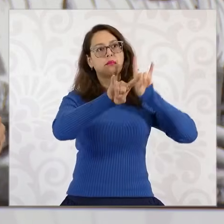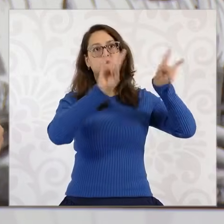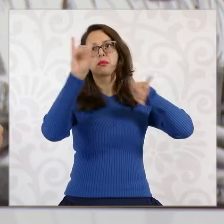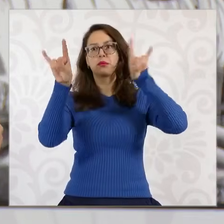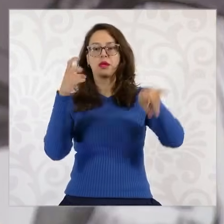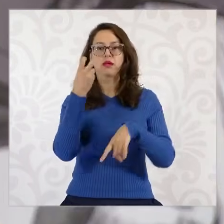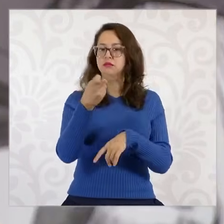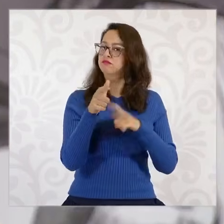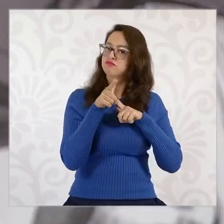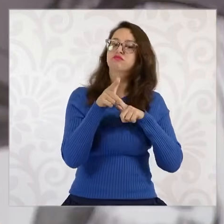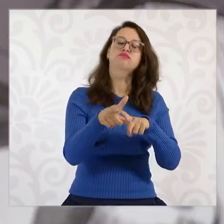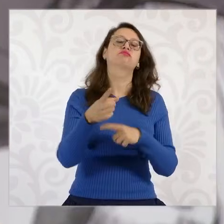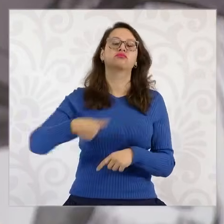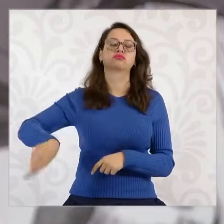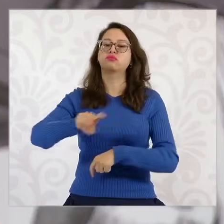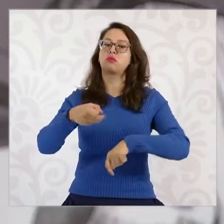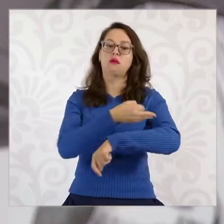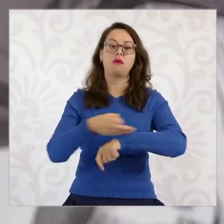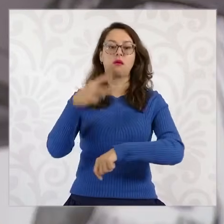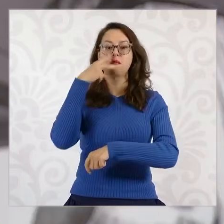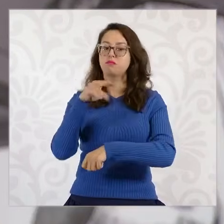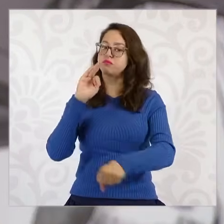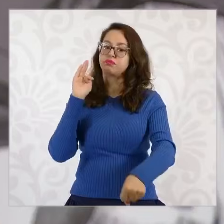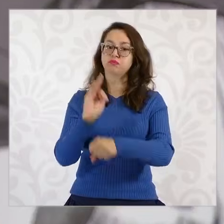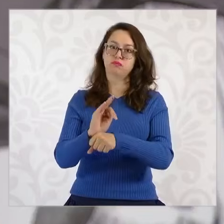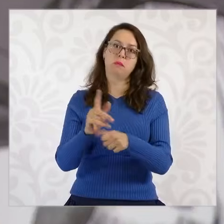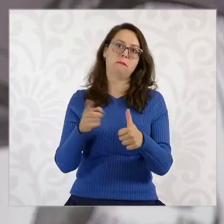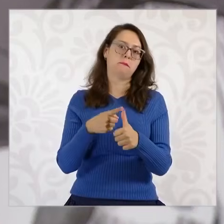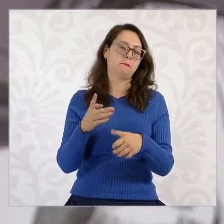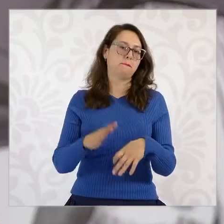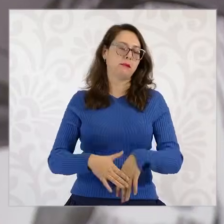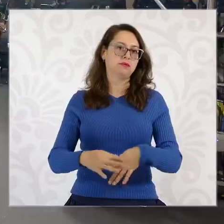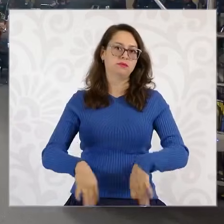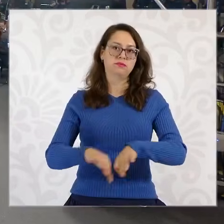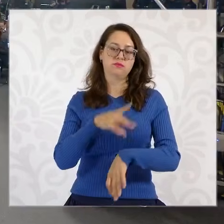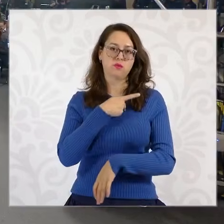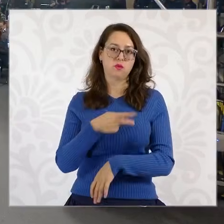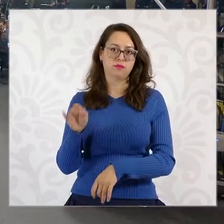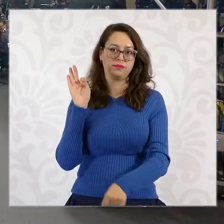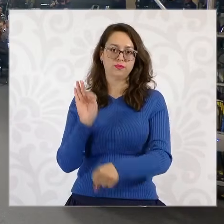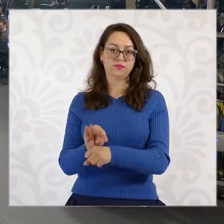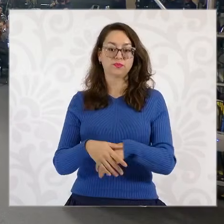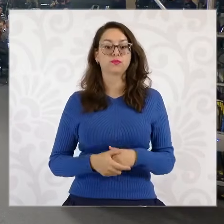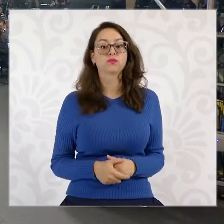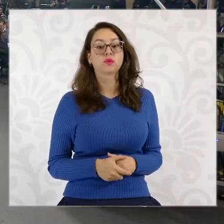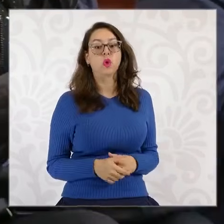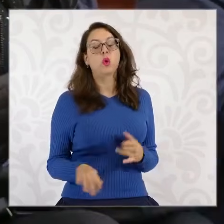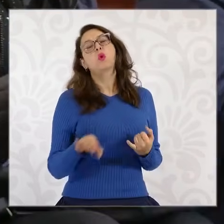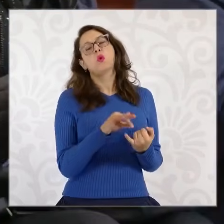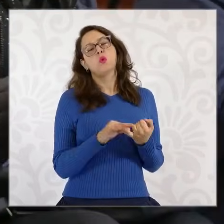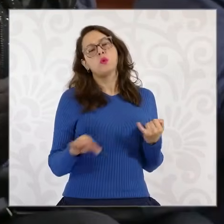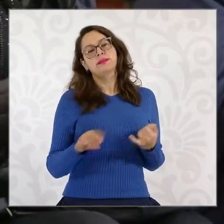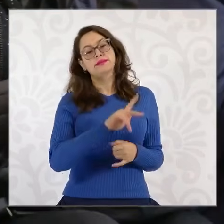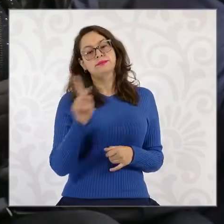las familias mexicanas y particularmente a las familias más pobres. Por último, Presidenta, del tema expuesto esta